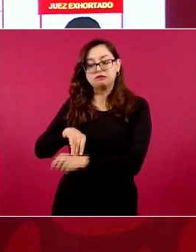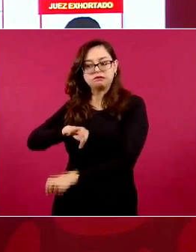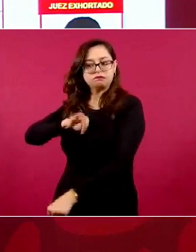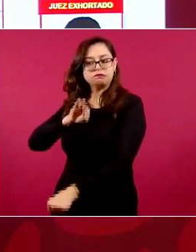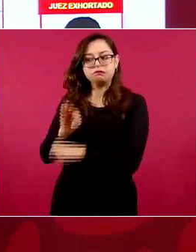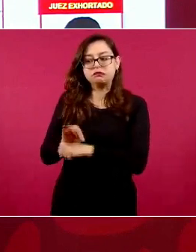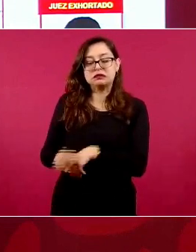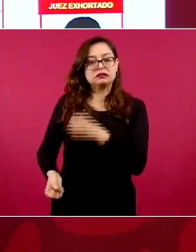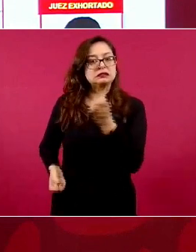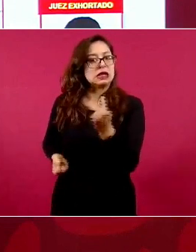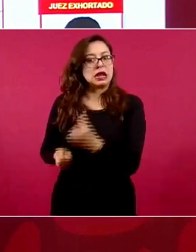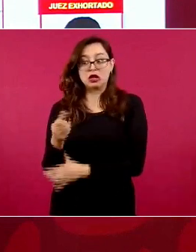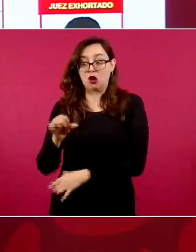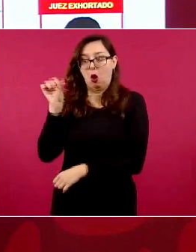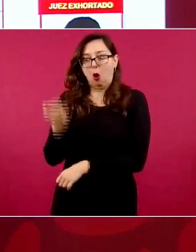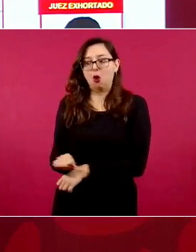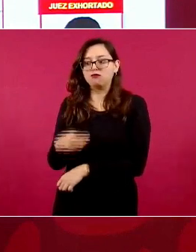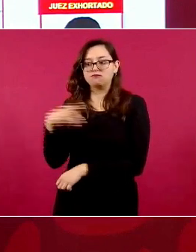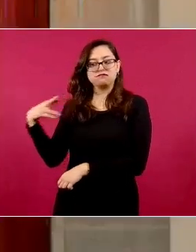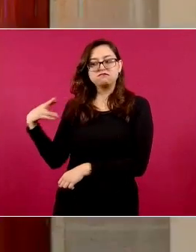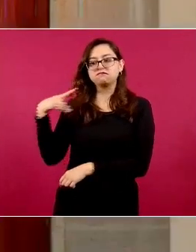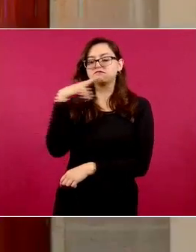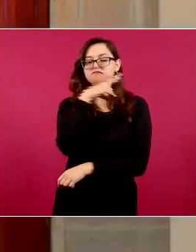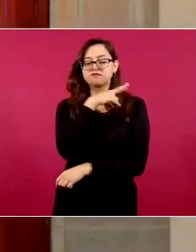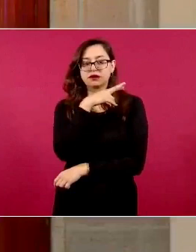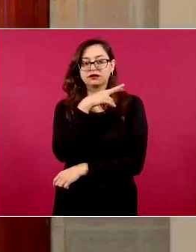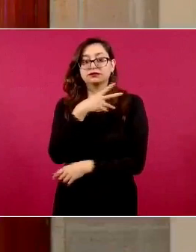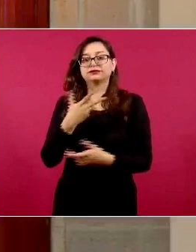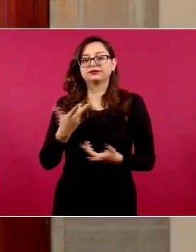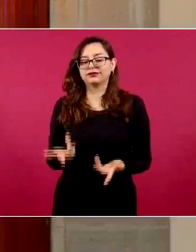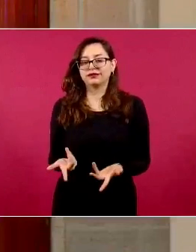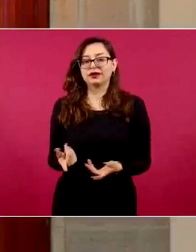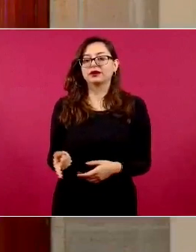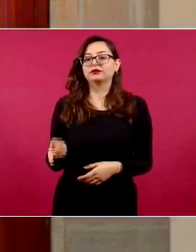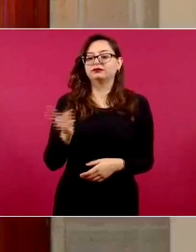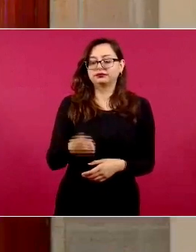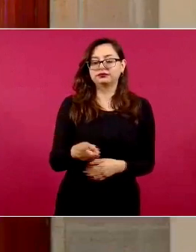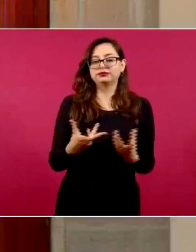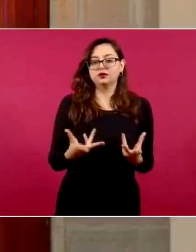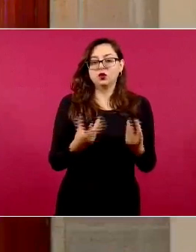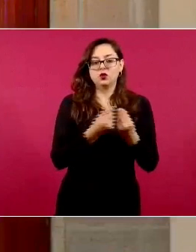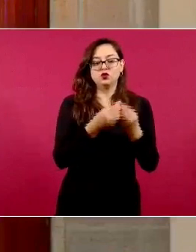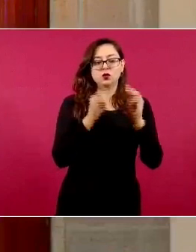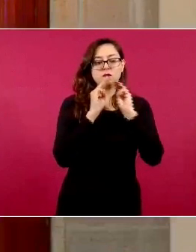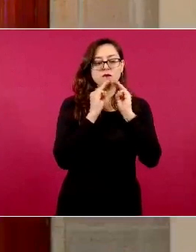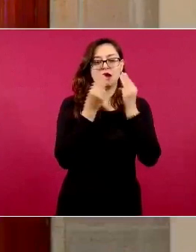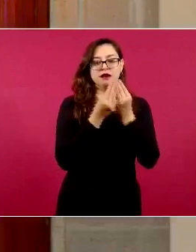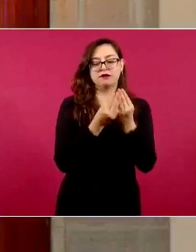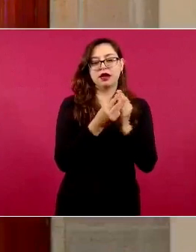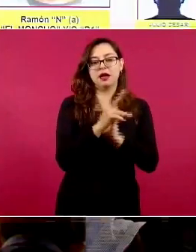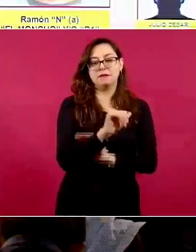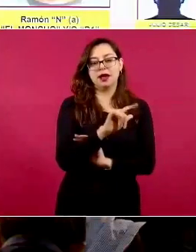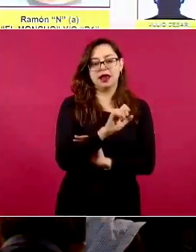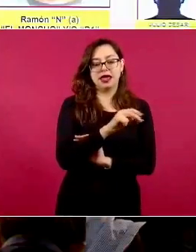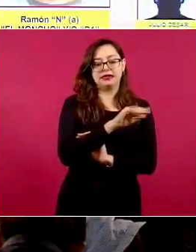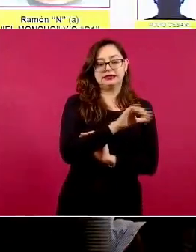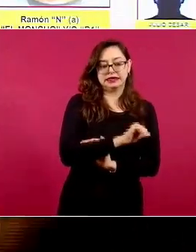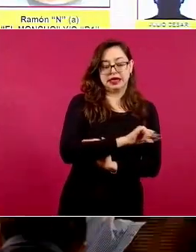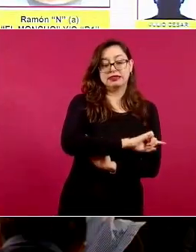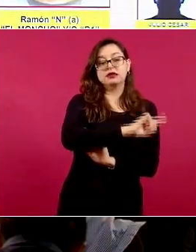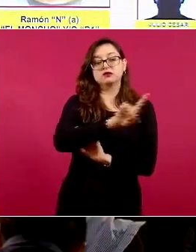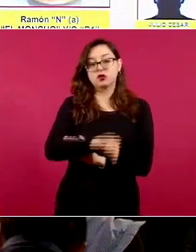sujeto, quien primero fue el lugarteniente de los Valencia, de una organización delictiva y después del